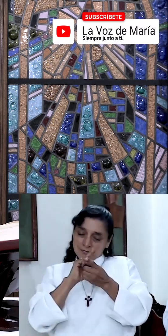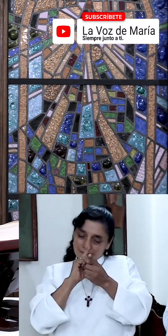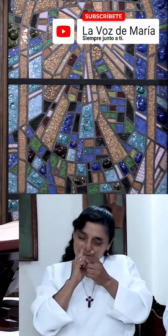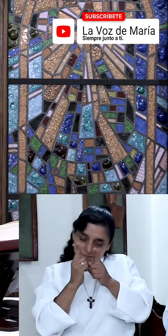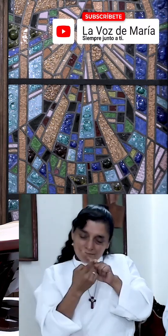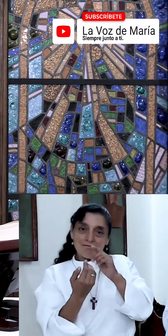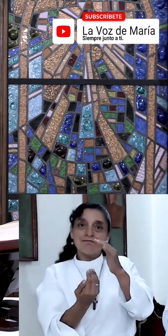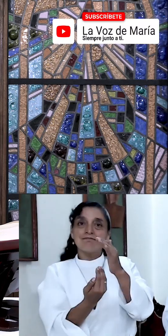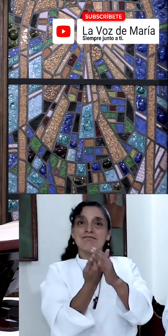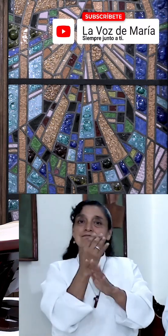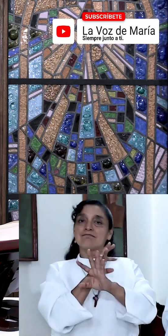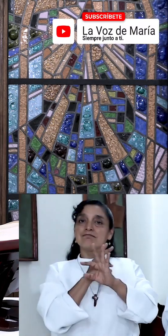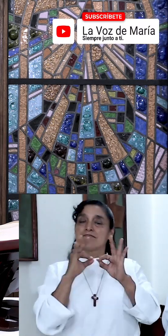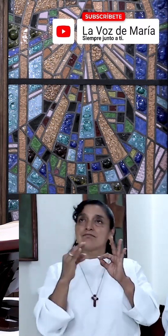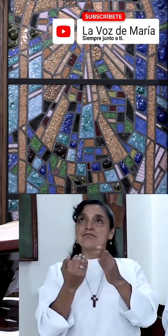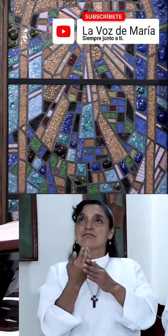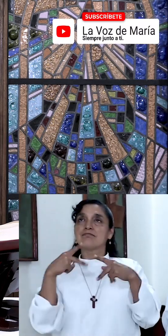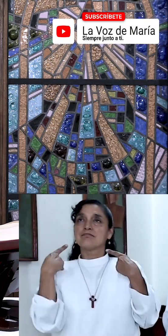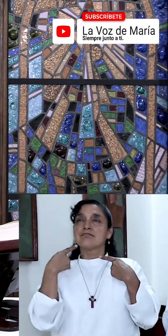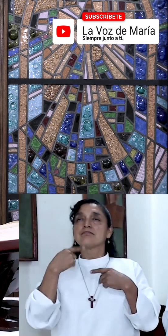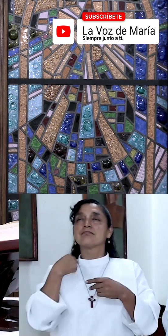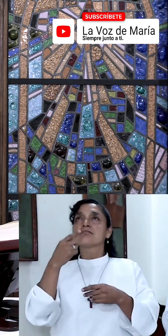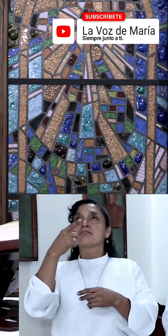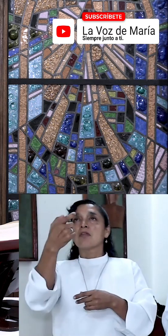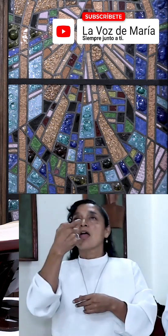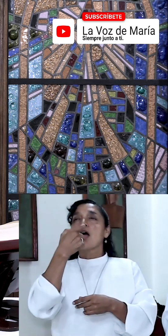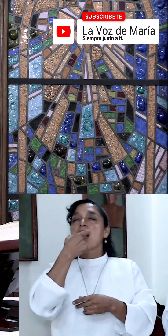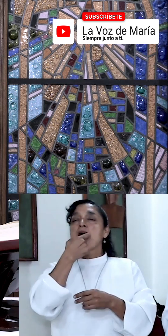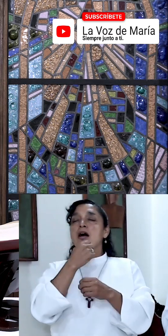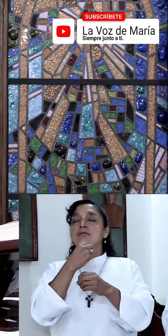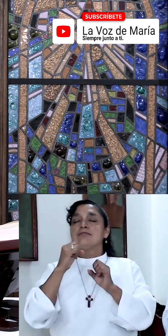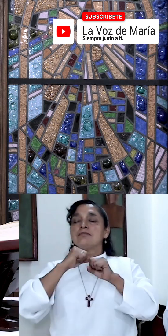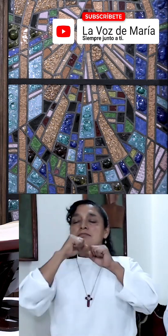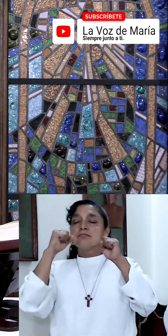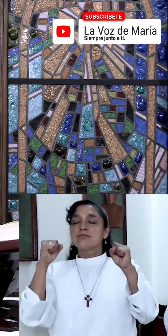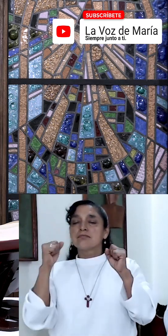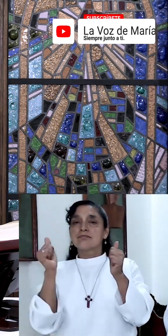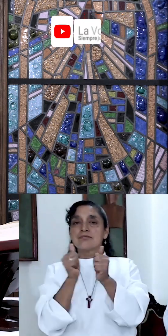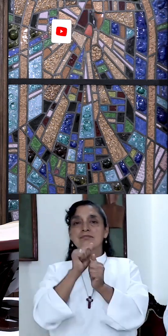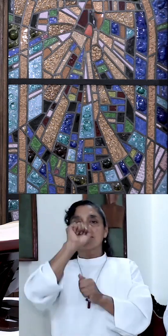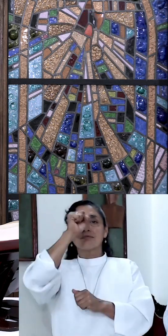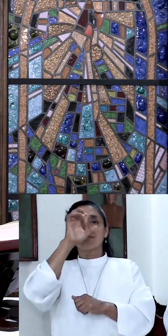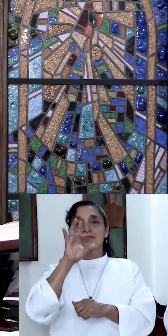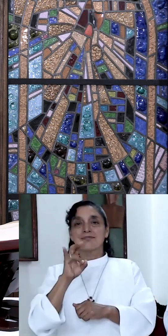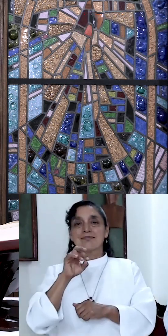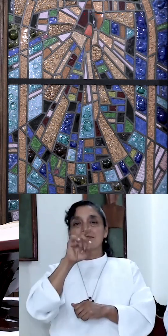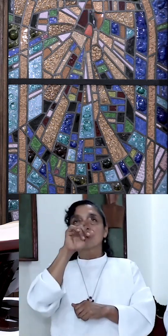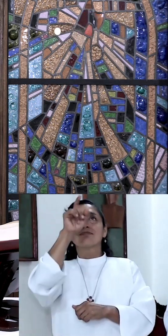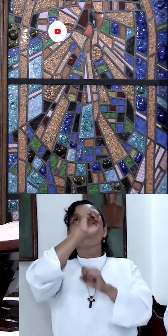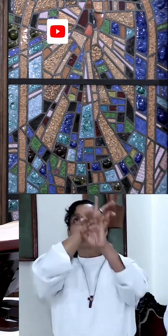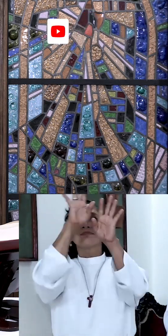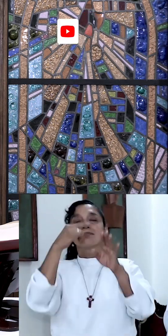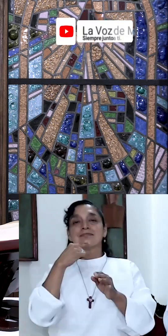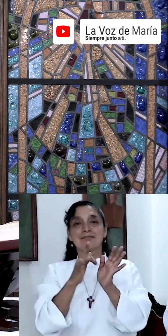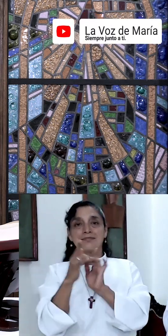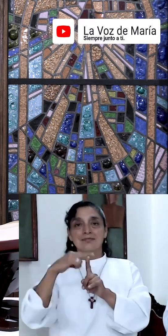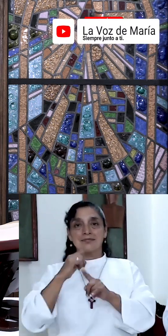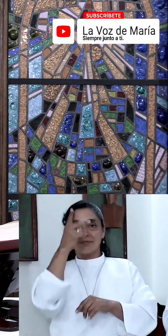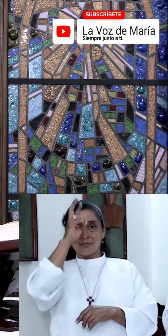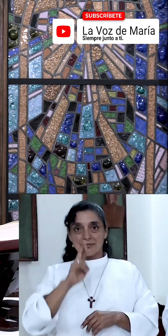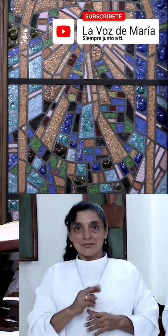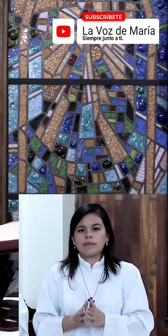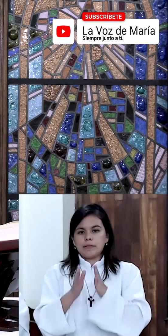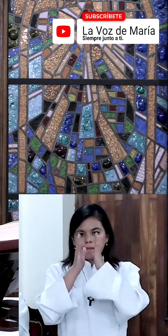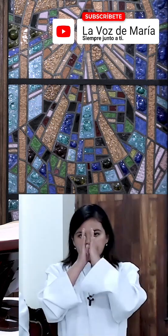nueva, los que hemos sido alimentados con los sacramentos del cielo. Por Jesucristo nuestro